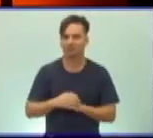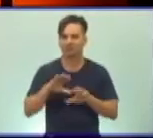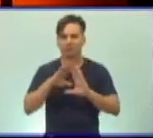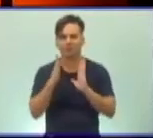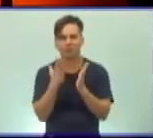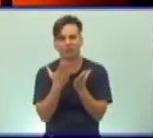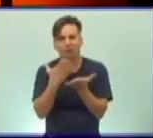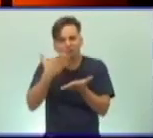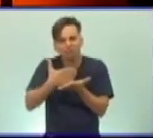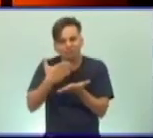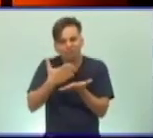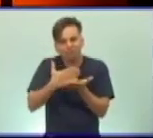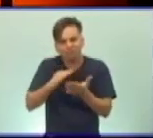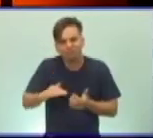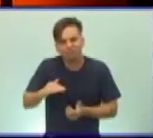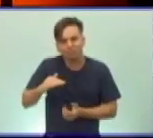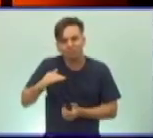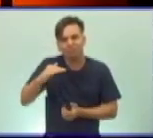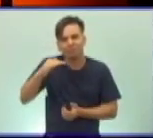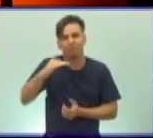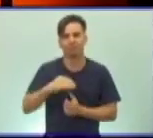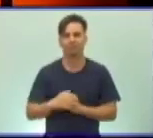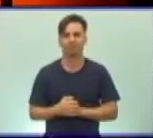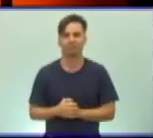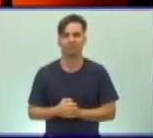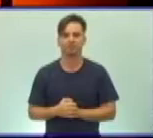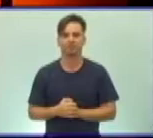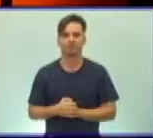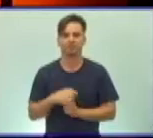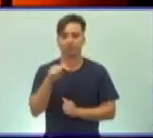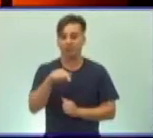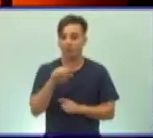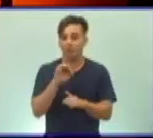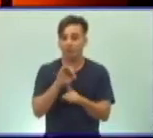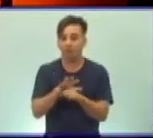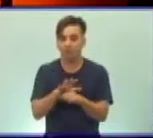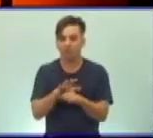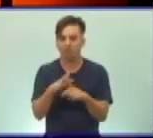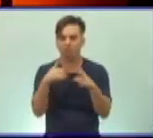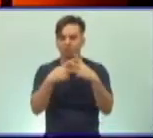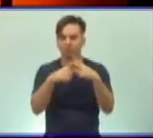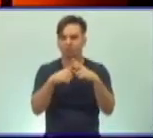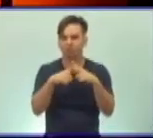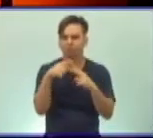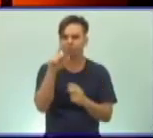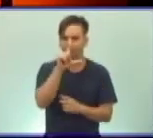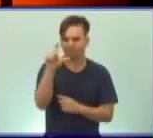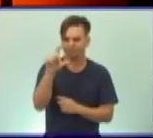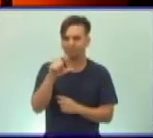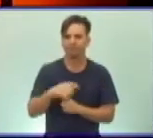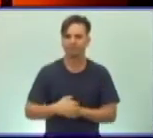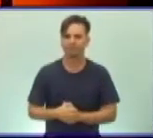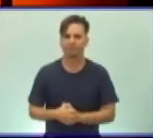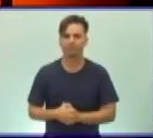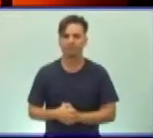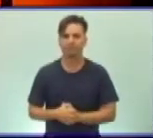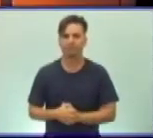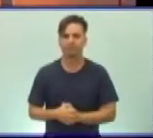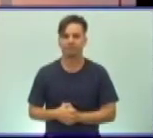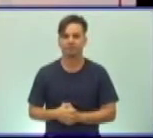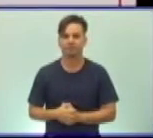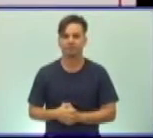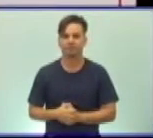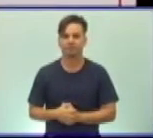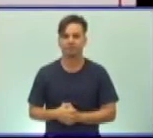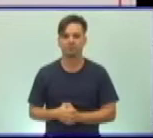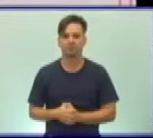vida estudiantil. Entonces, vamos a dar inicio a la solución de este inciso del ejercicio 19.